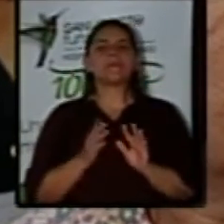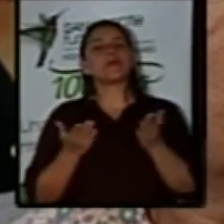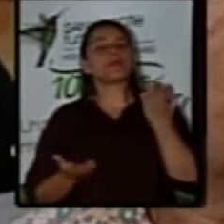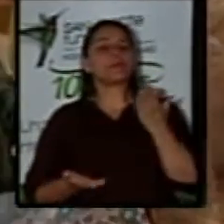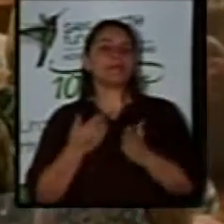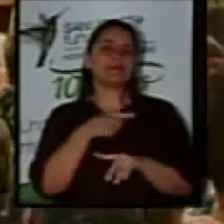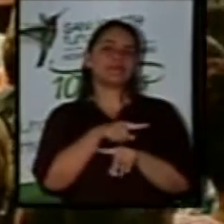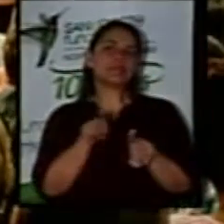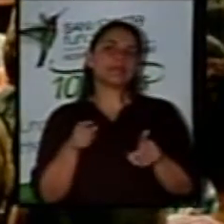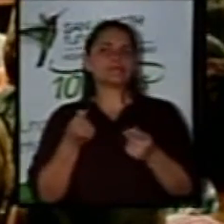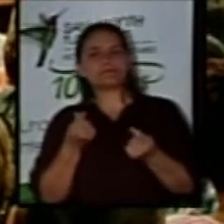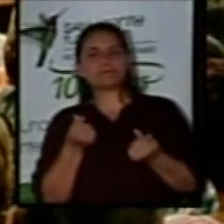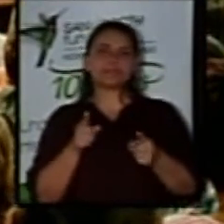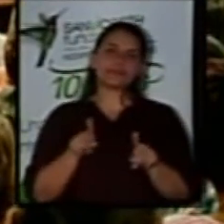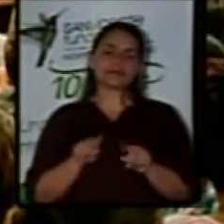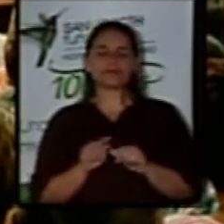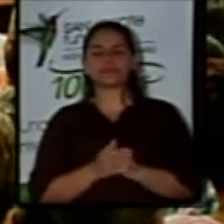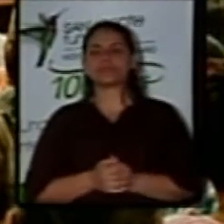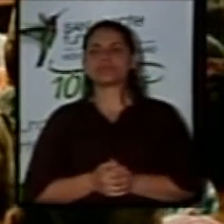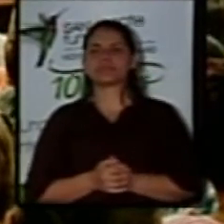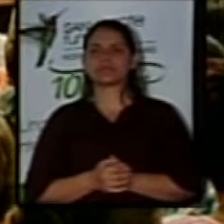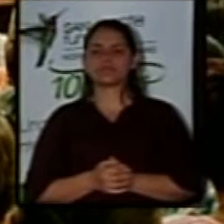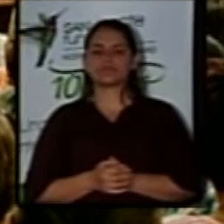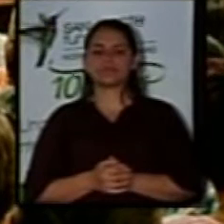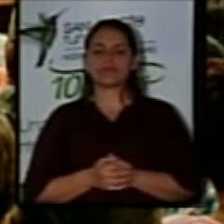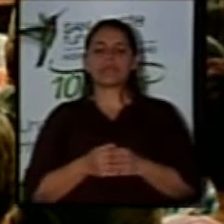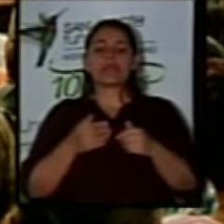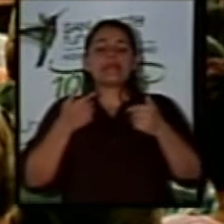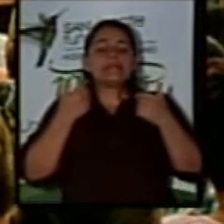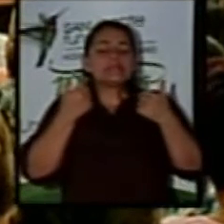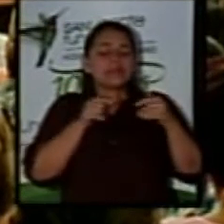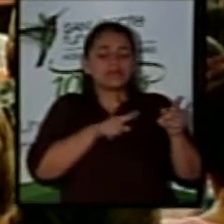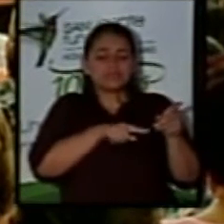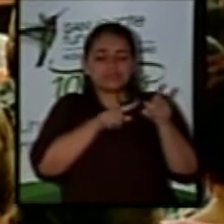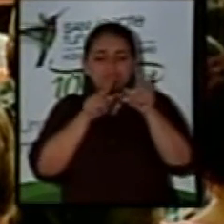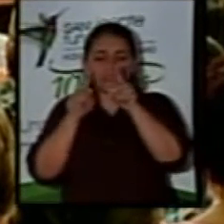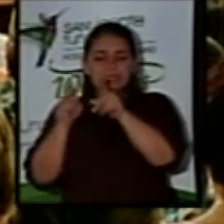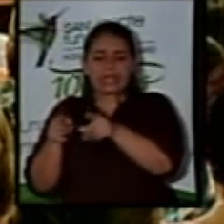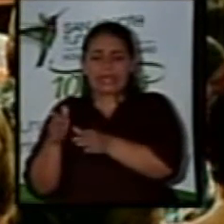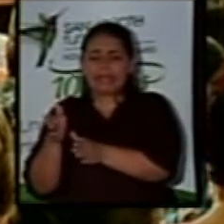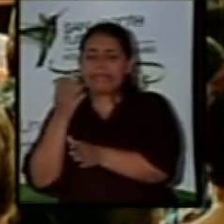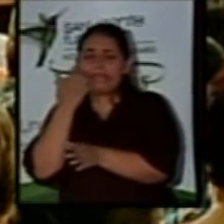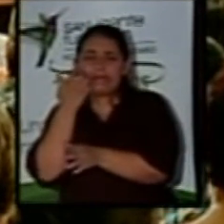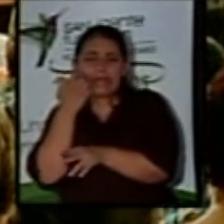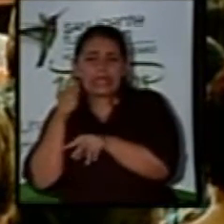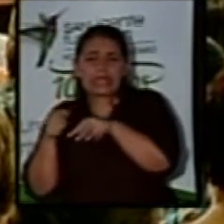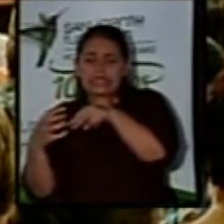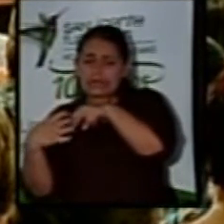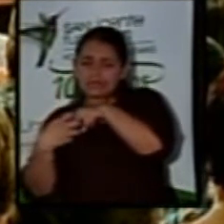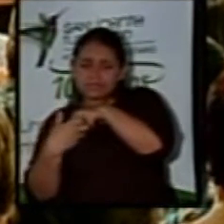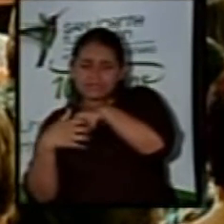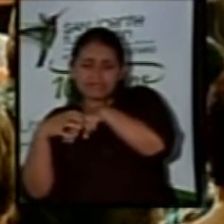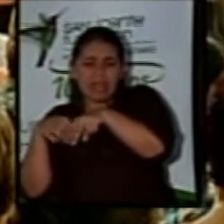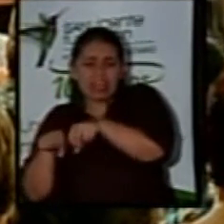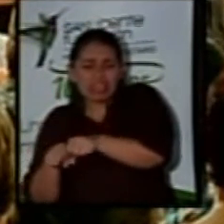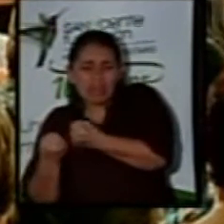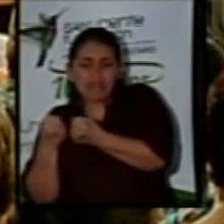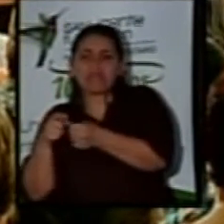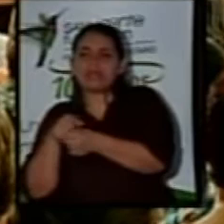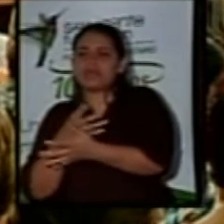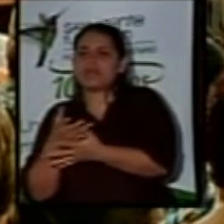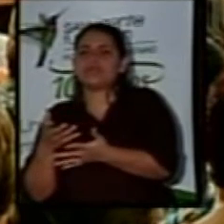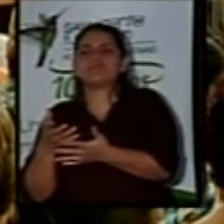venita que está molestando o que estéticamente no la vemos bien. Cuando ya la enfermedad ha avanzado, estamos inflamados, la piel